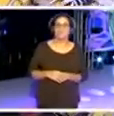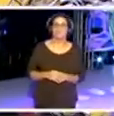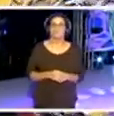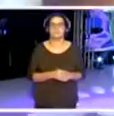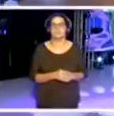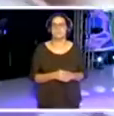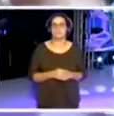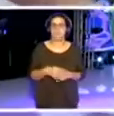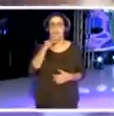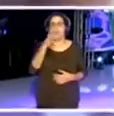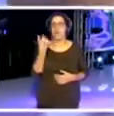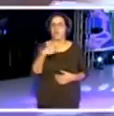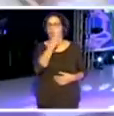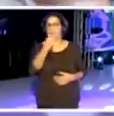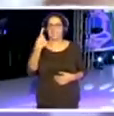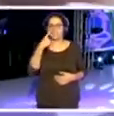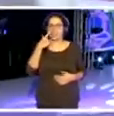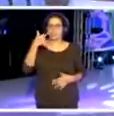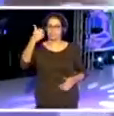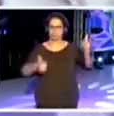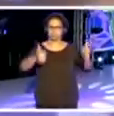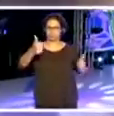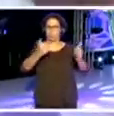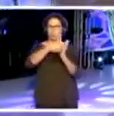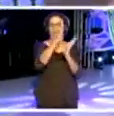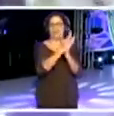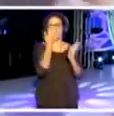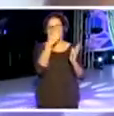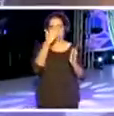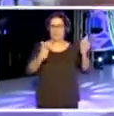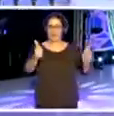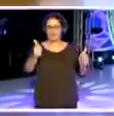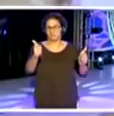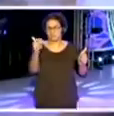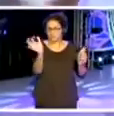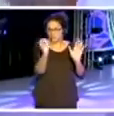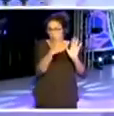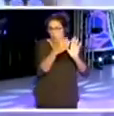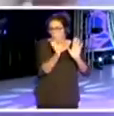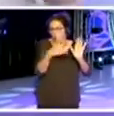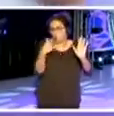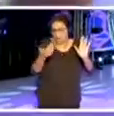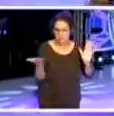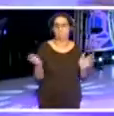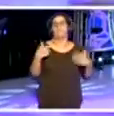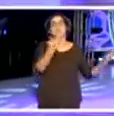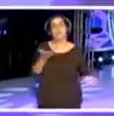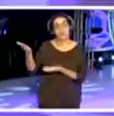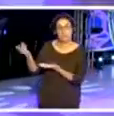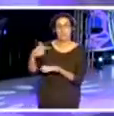Vamos a ser testigos de una gran competición de carteles de carnaval, o lo que sean, con todos nosotros, esta